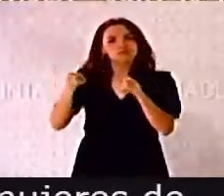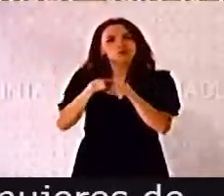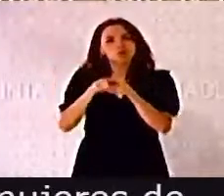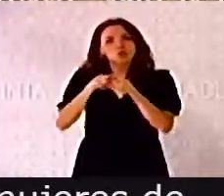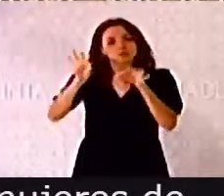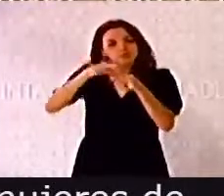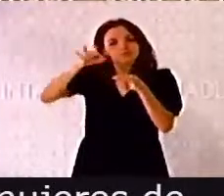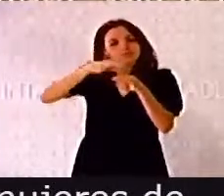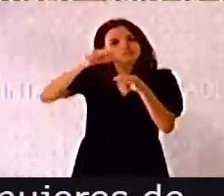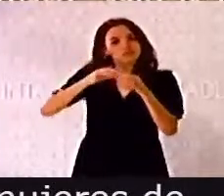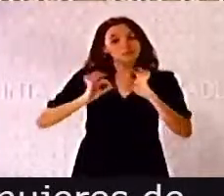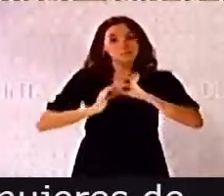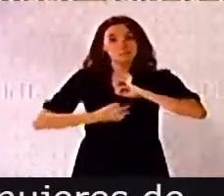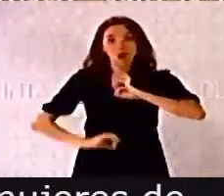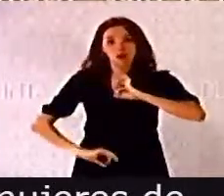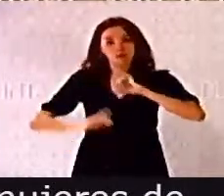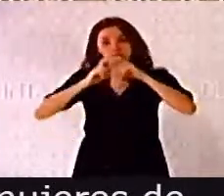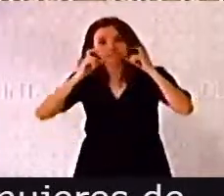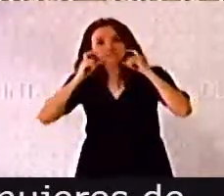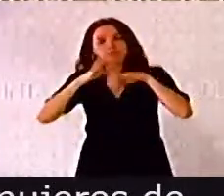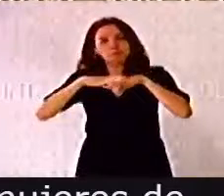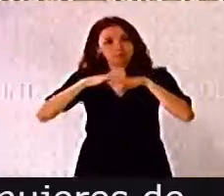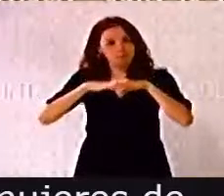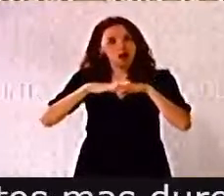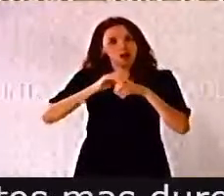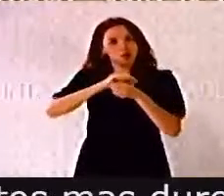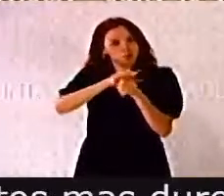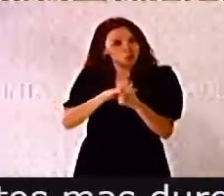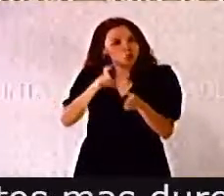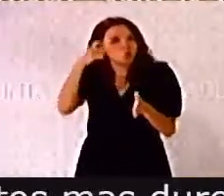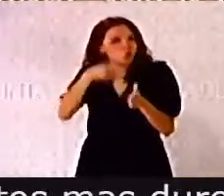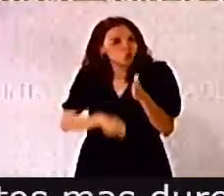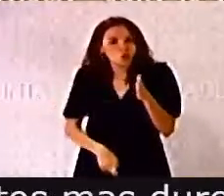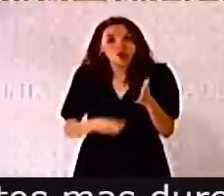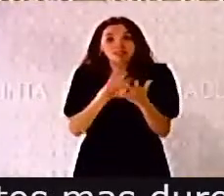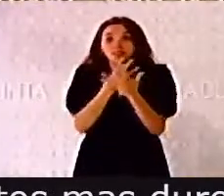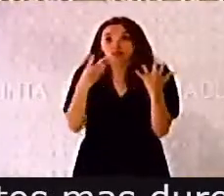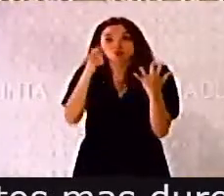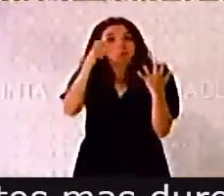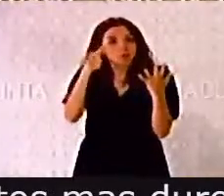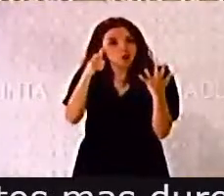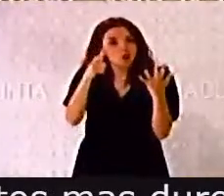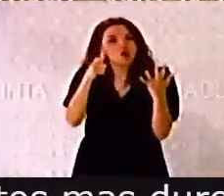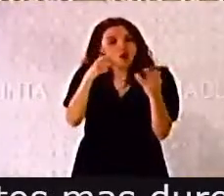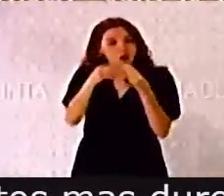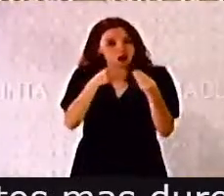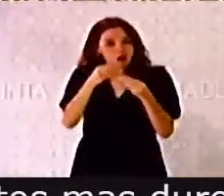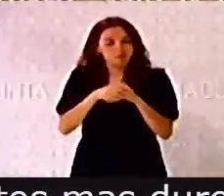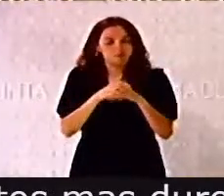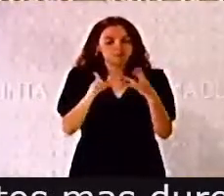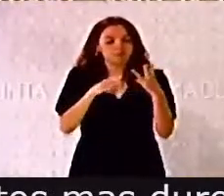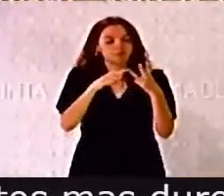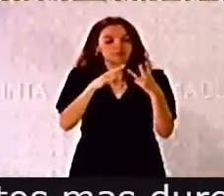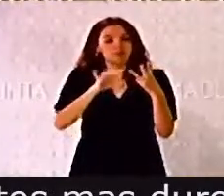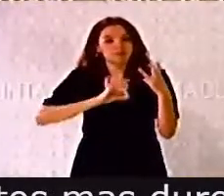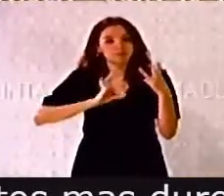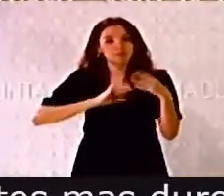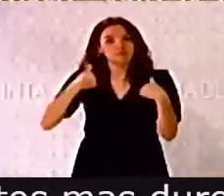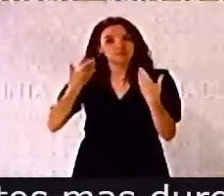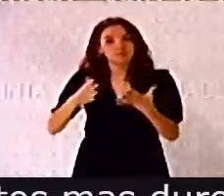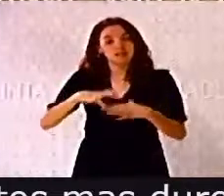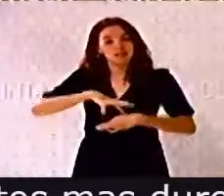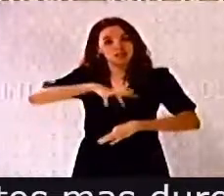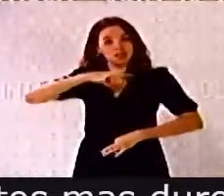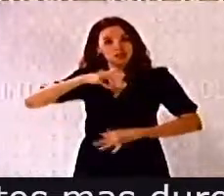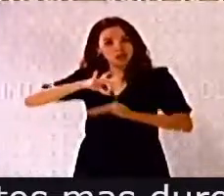en los momentos más duros de la pandemia, en 18 localidades de Extremadura. Medalla a la red del Servicio Civil de